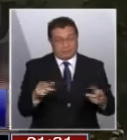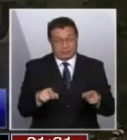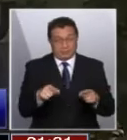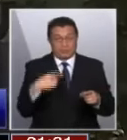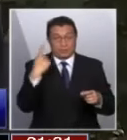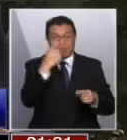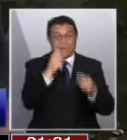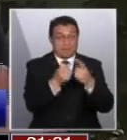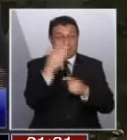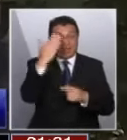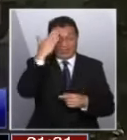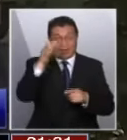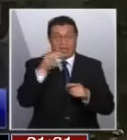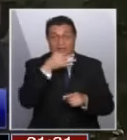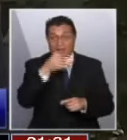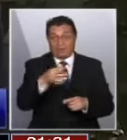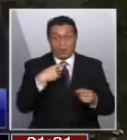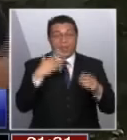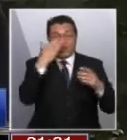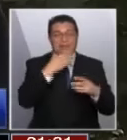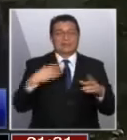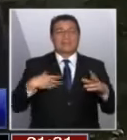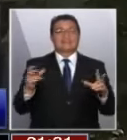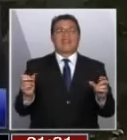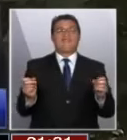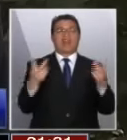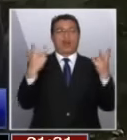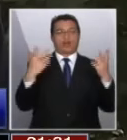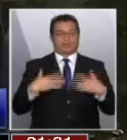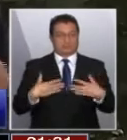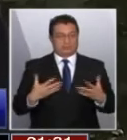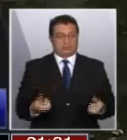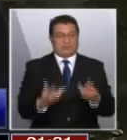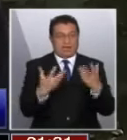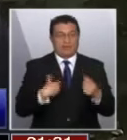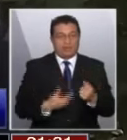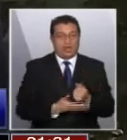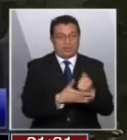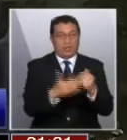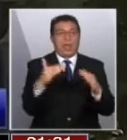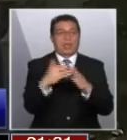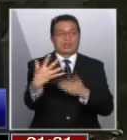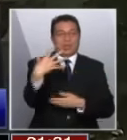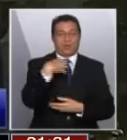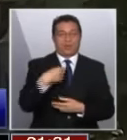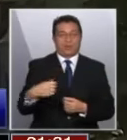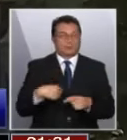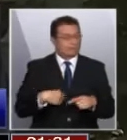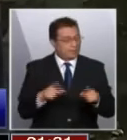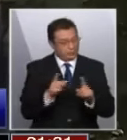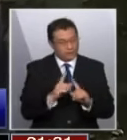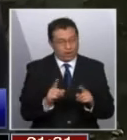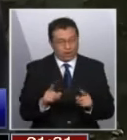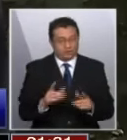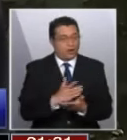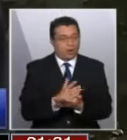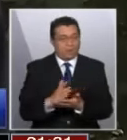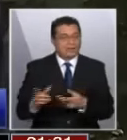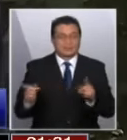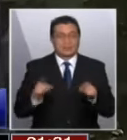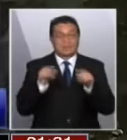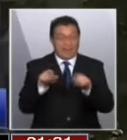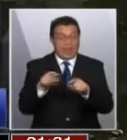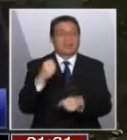figura del primer día es la figura del Salvador que a este gobierno le vaya mal y a ellos los van a ir a buscar a la casa cosa que no va a pasar pero él está